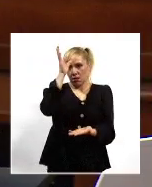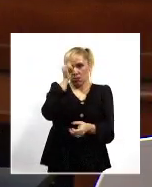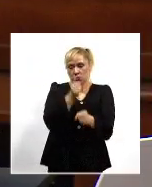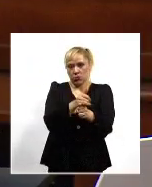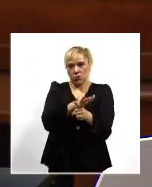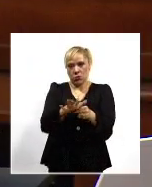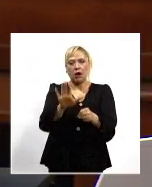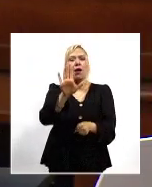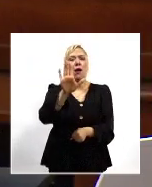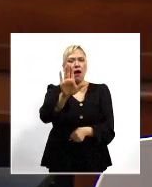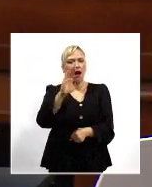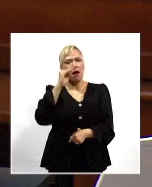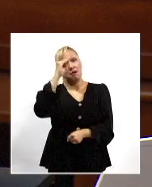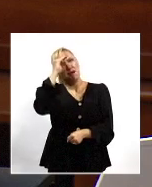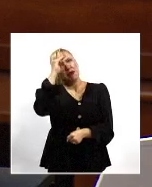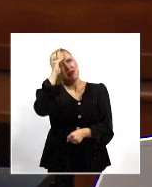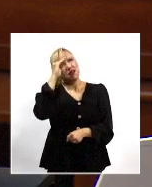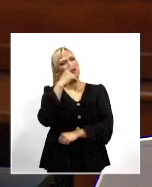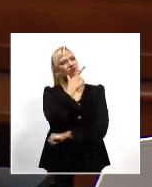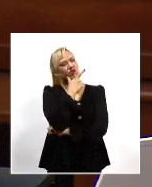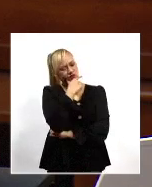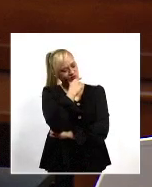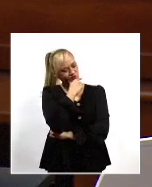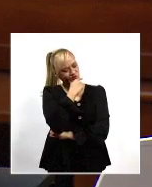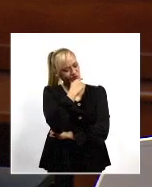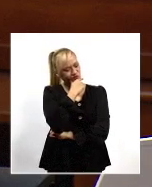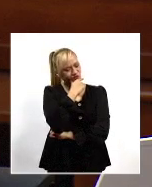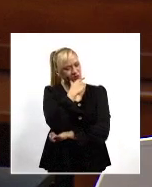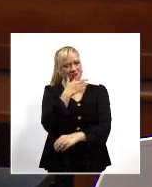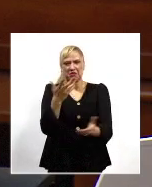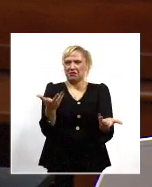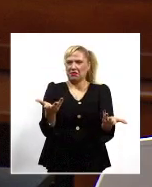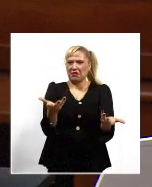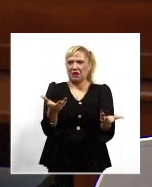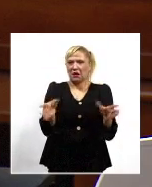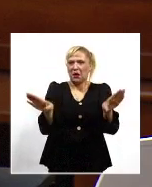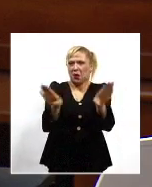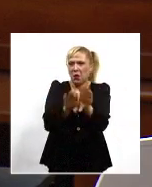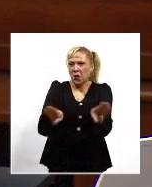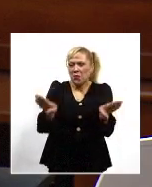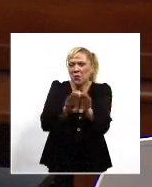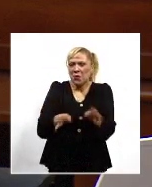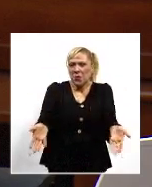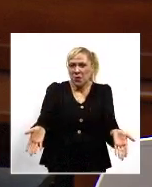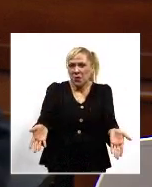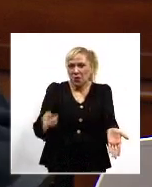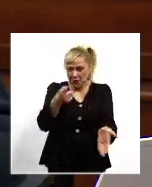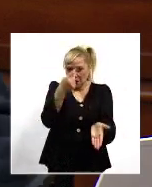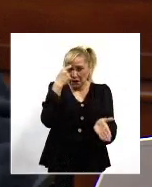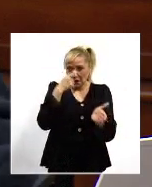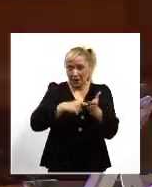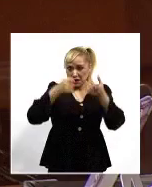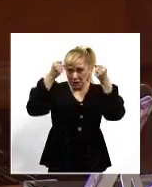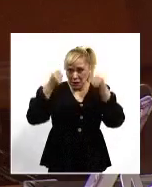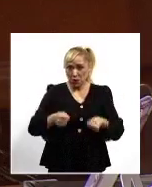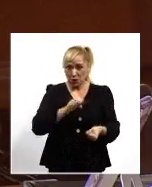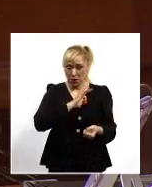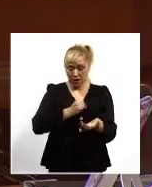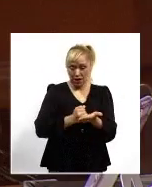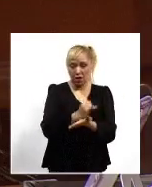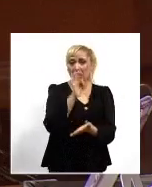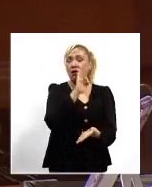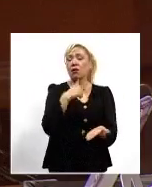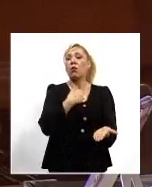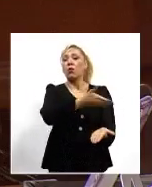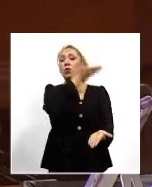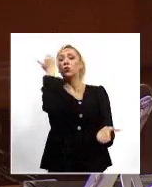siguiente pregunta: ¿qué deliberación puede existir sobre aquello que no se conoce? Esta Suprema